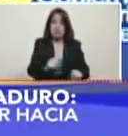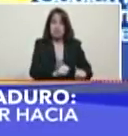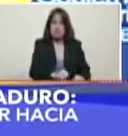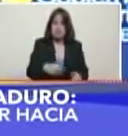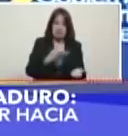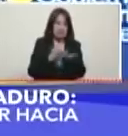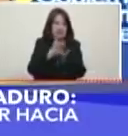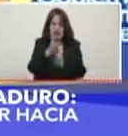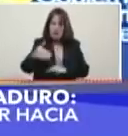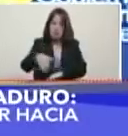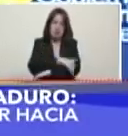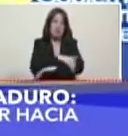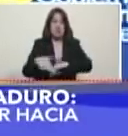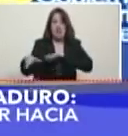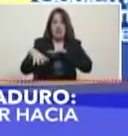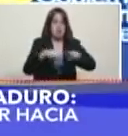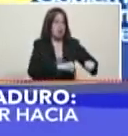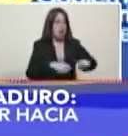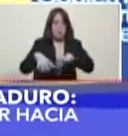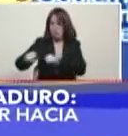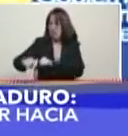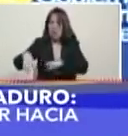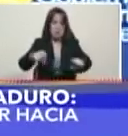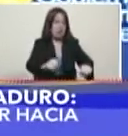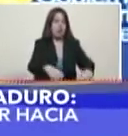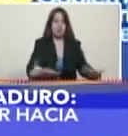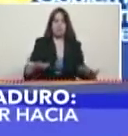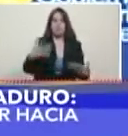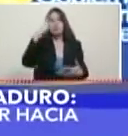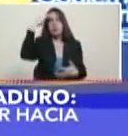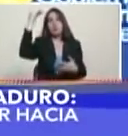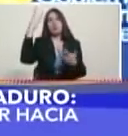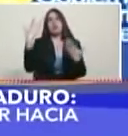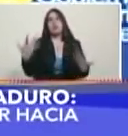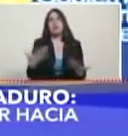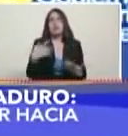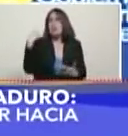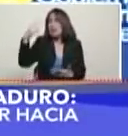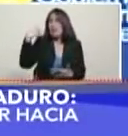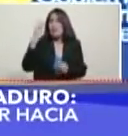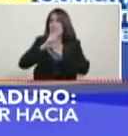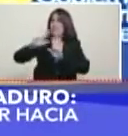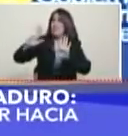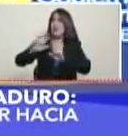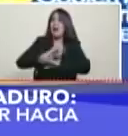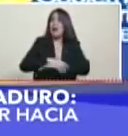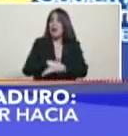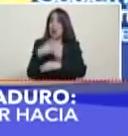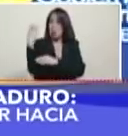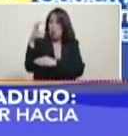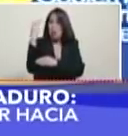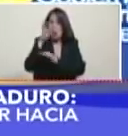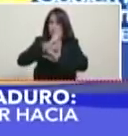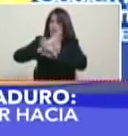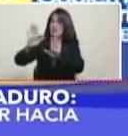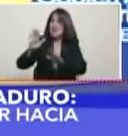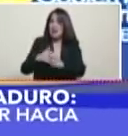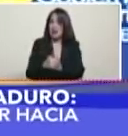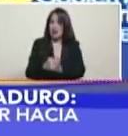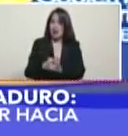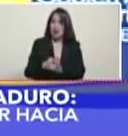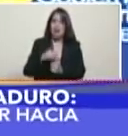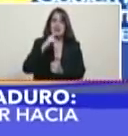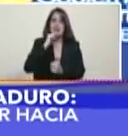por la frontera y ocupar espacio en Venezuela. Dios mío, dejen la locura, paren la locura en Colombia. Señor Iván